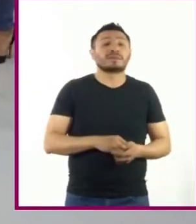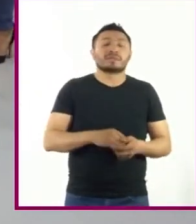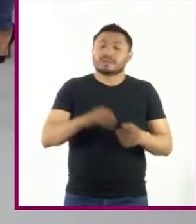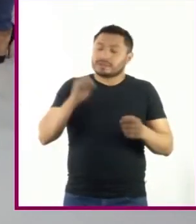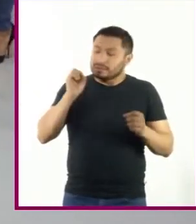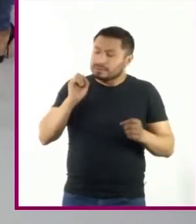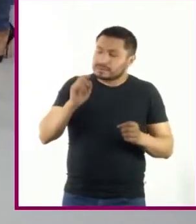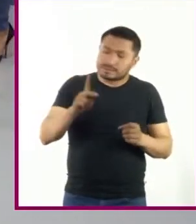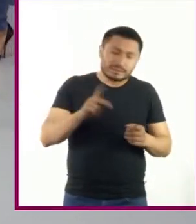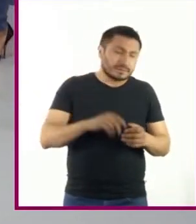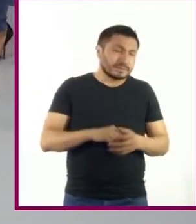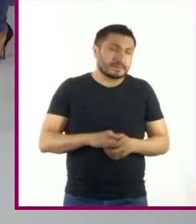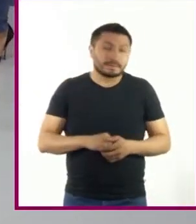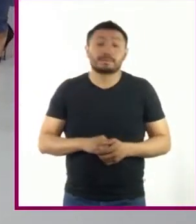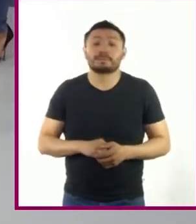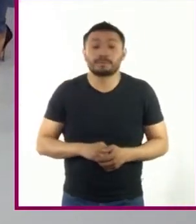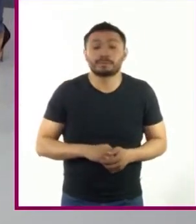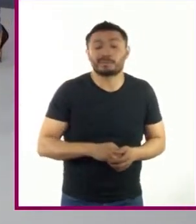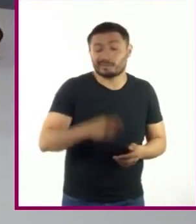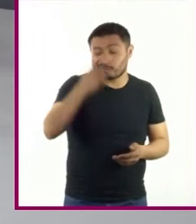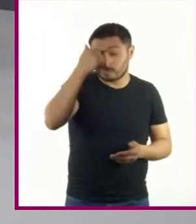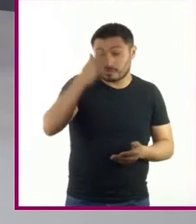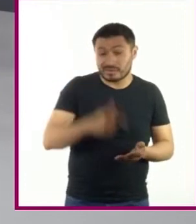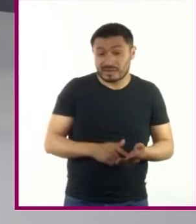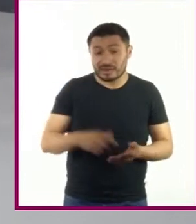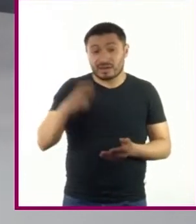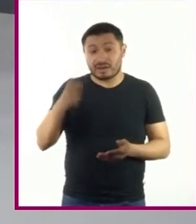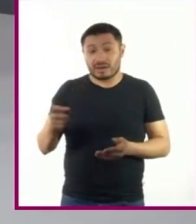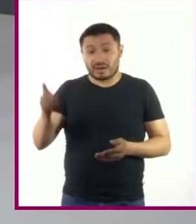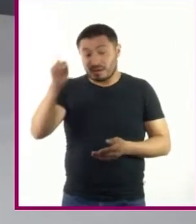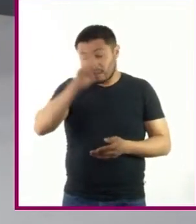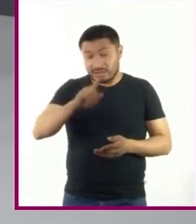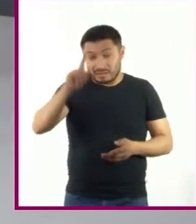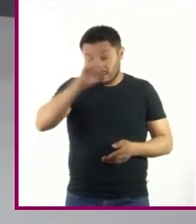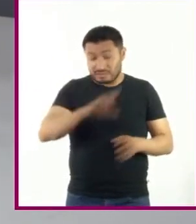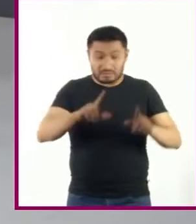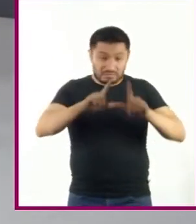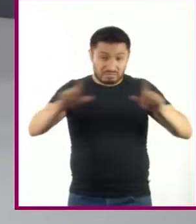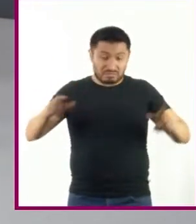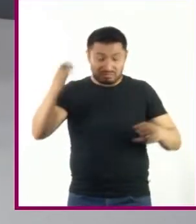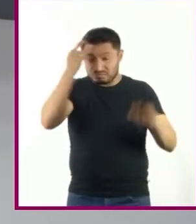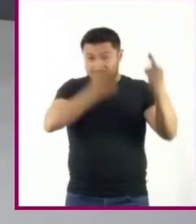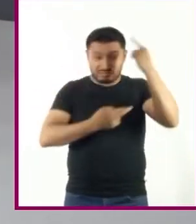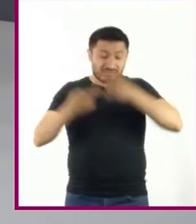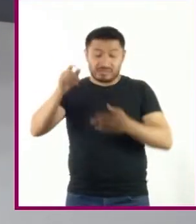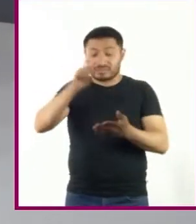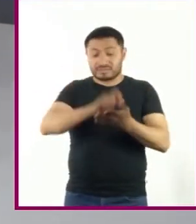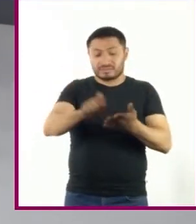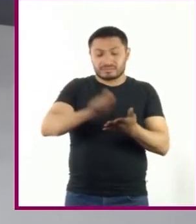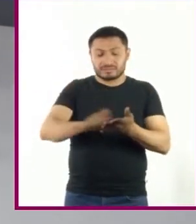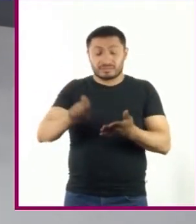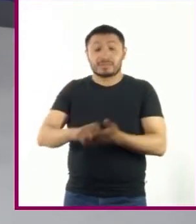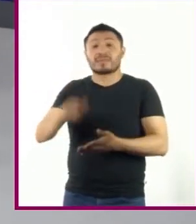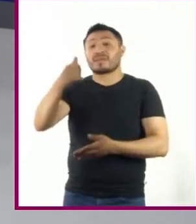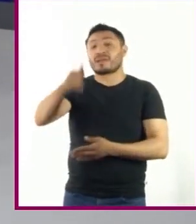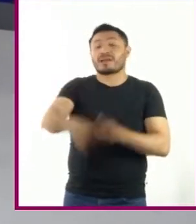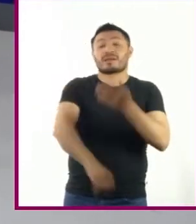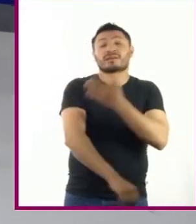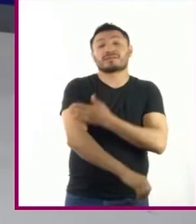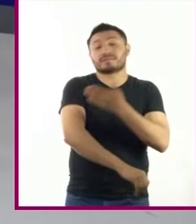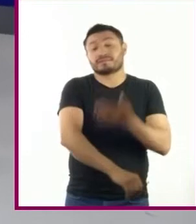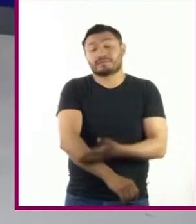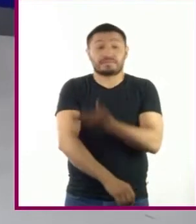Profesora, creo que con estos consejos ya estamos listos para revisar nuestro texto y los de nuestras y